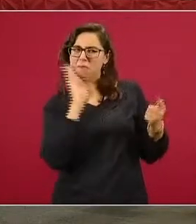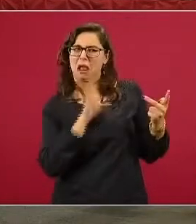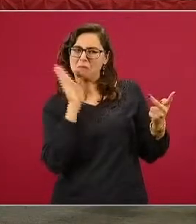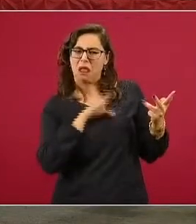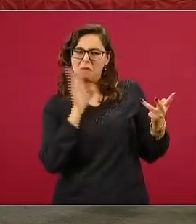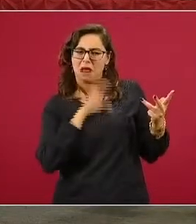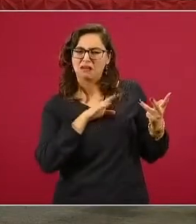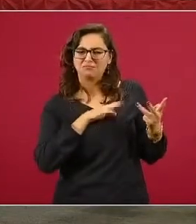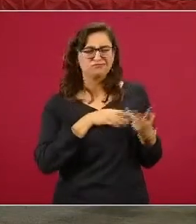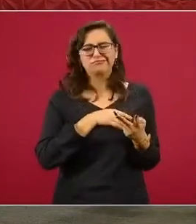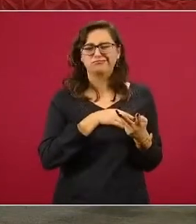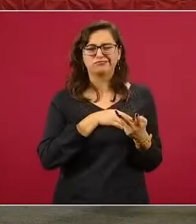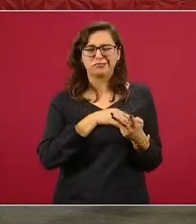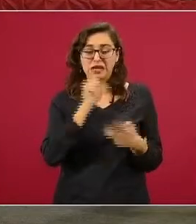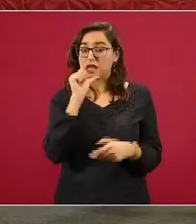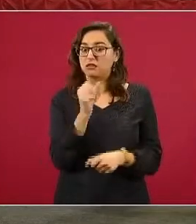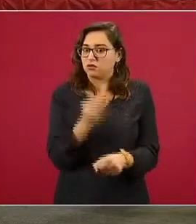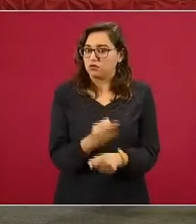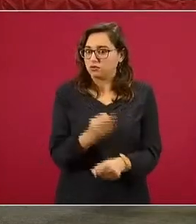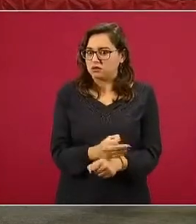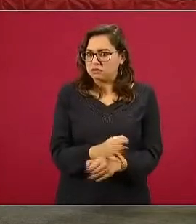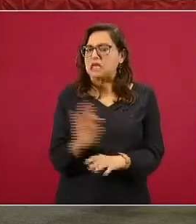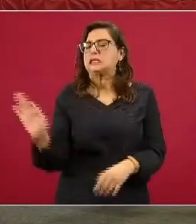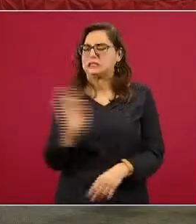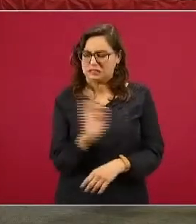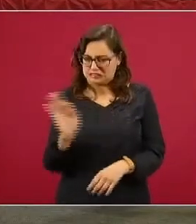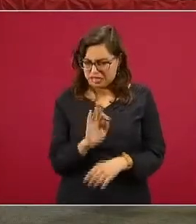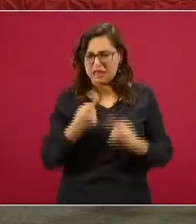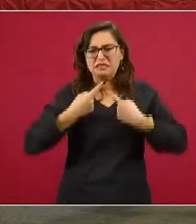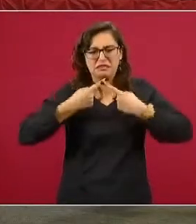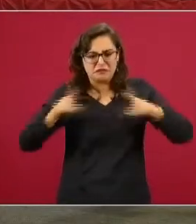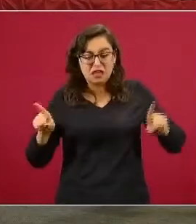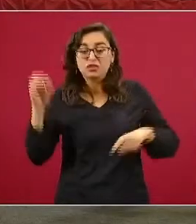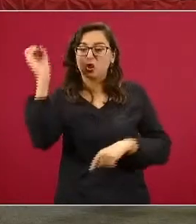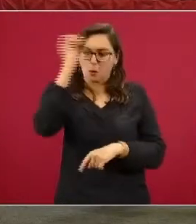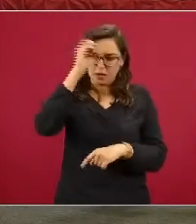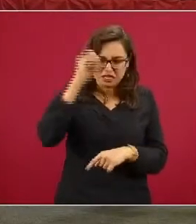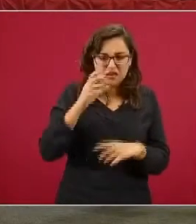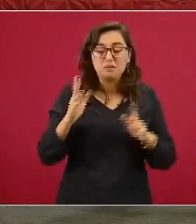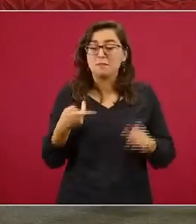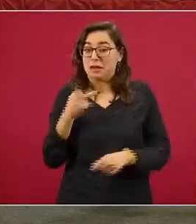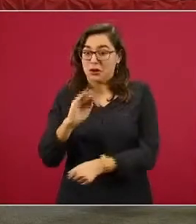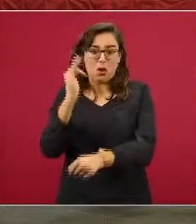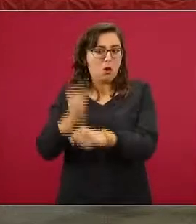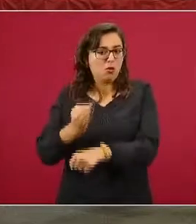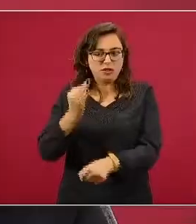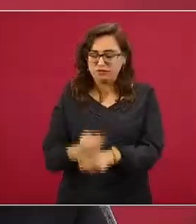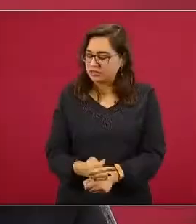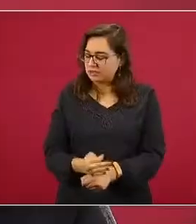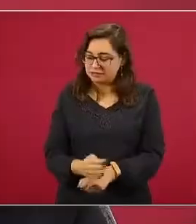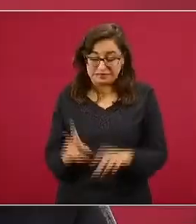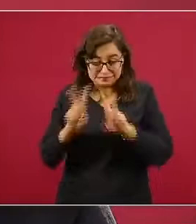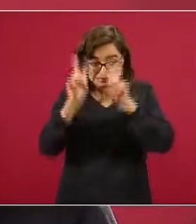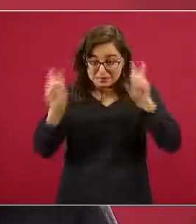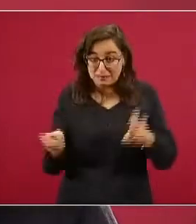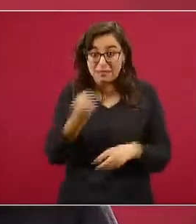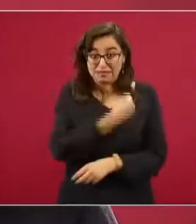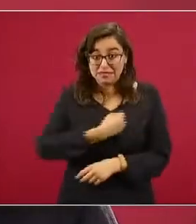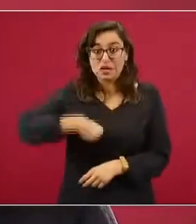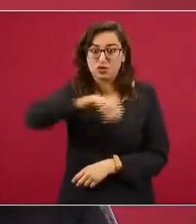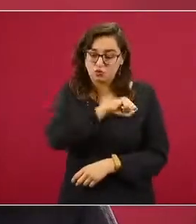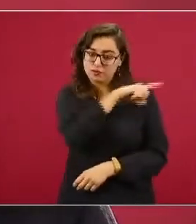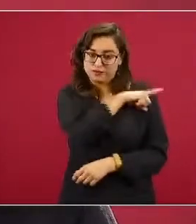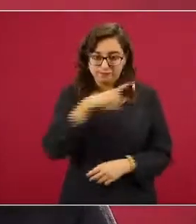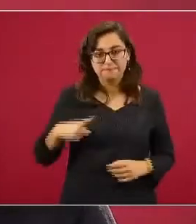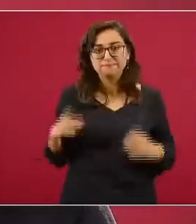gobernador, en este momento menos. Puede haber diferencias respecto a cualquier otra cosa, pero en este momento y sobre la salud hay que dar un voto